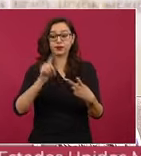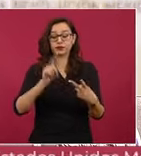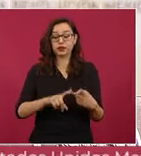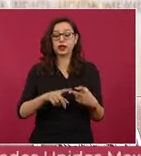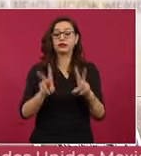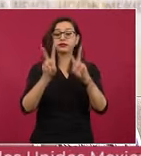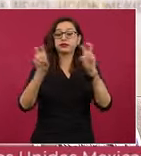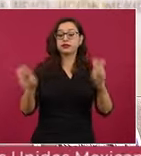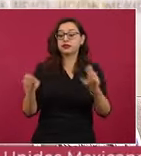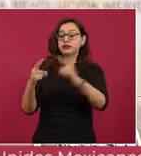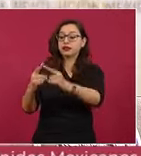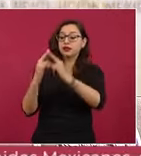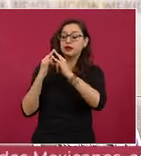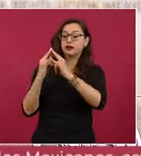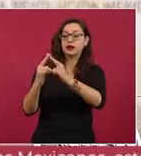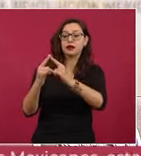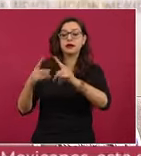del bienestar,